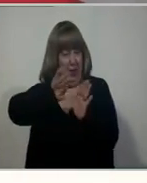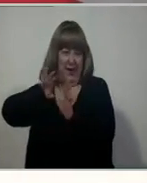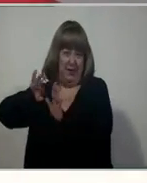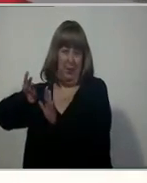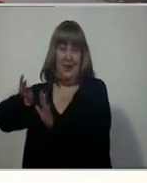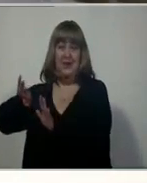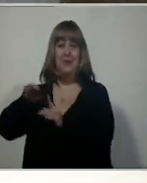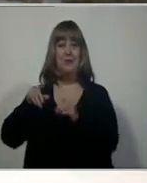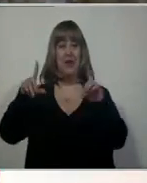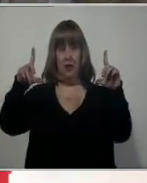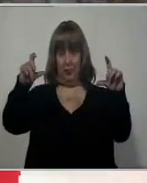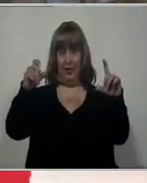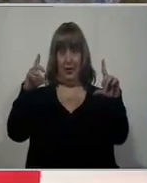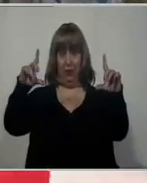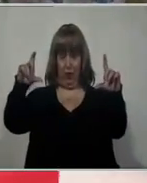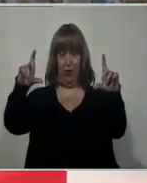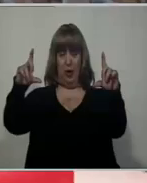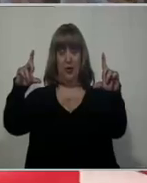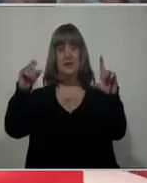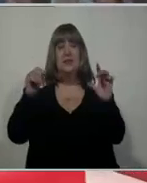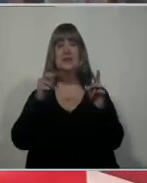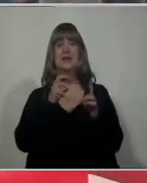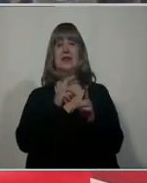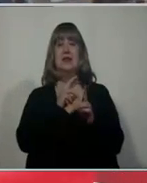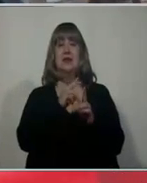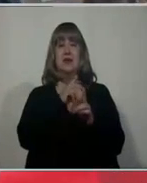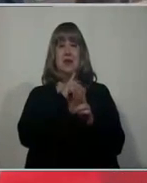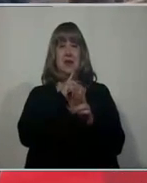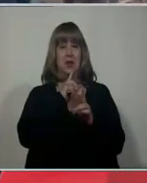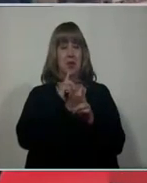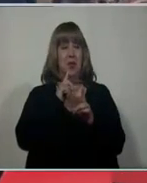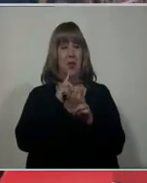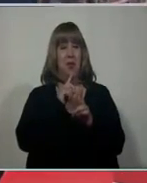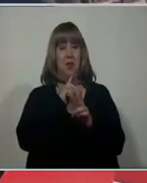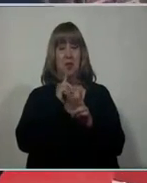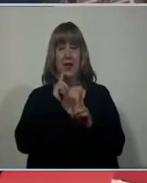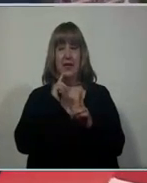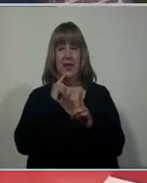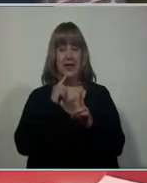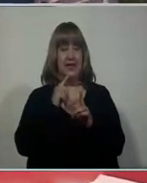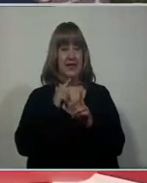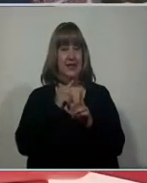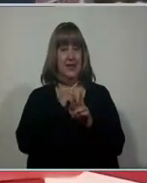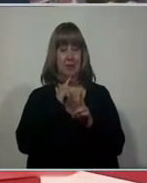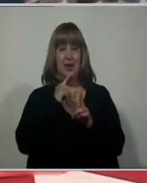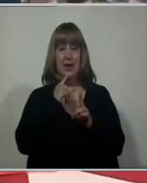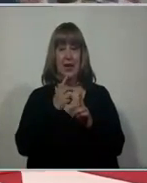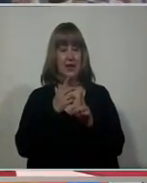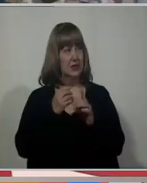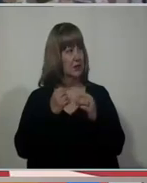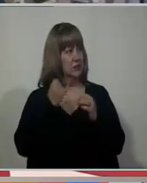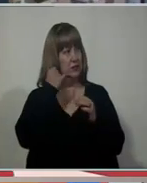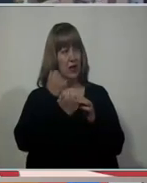el tema duro del gobierno en ese entonces dice que se retirará hacer reactivar pero sabes porque se retiraba porque